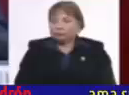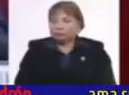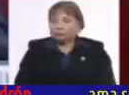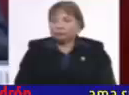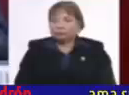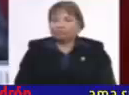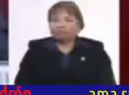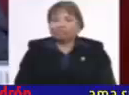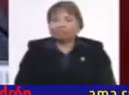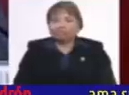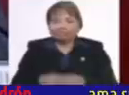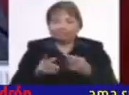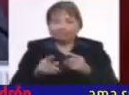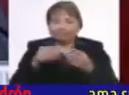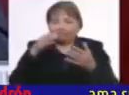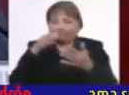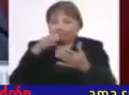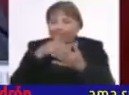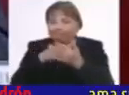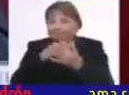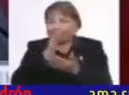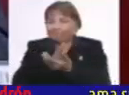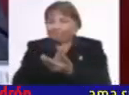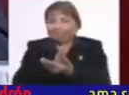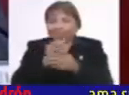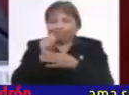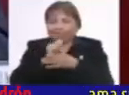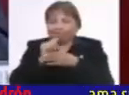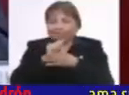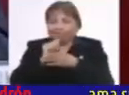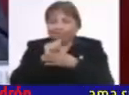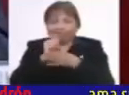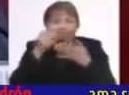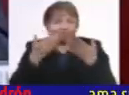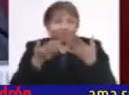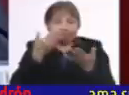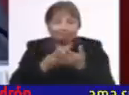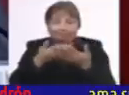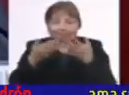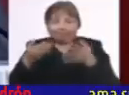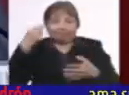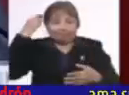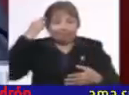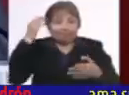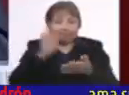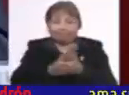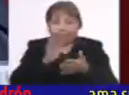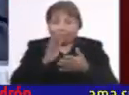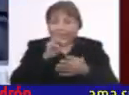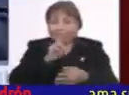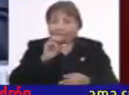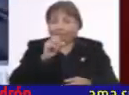cuando se impide en la práctica pese a la decisión política había resolución ministerial